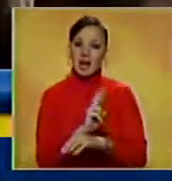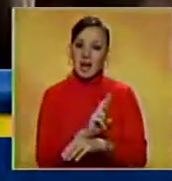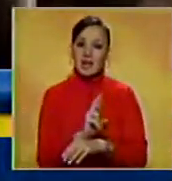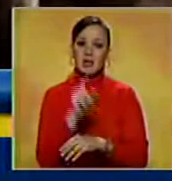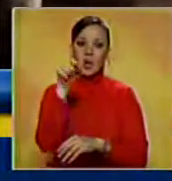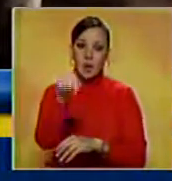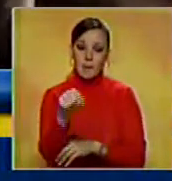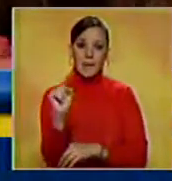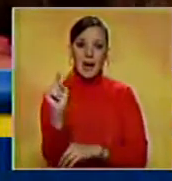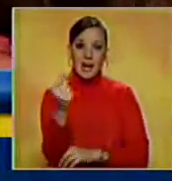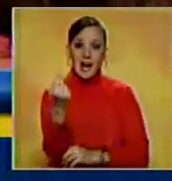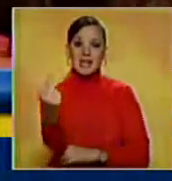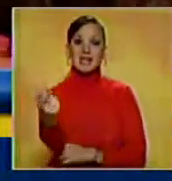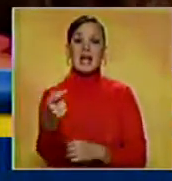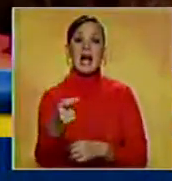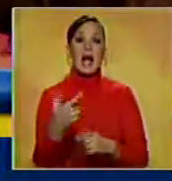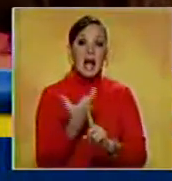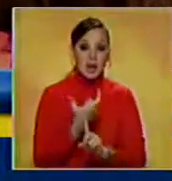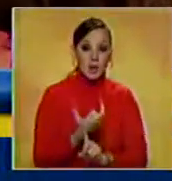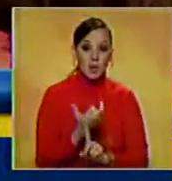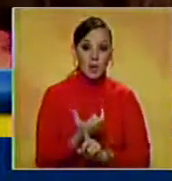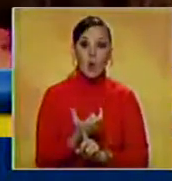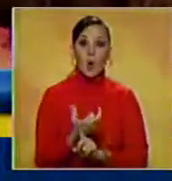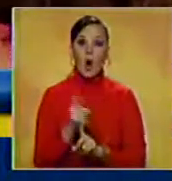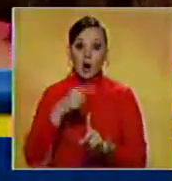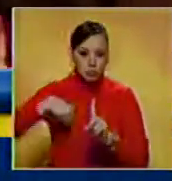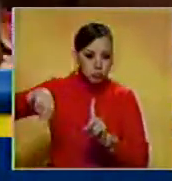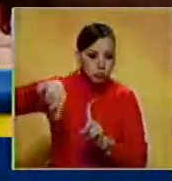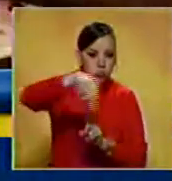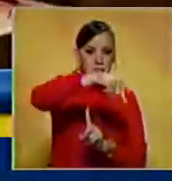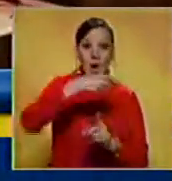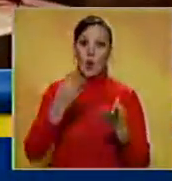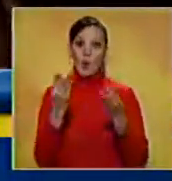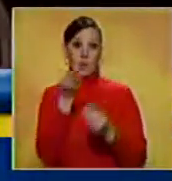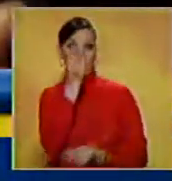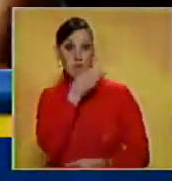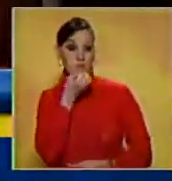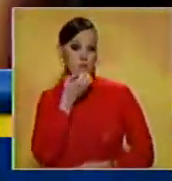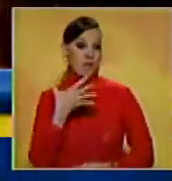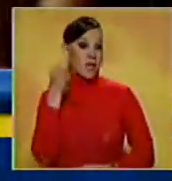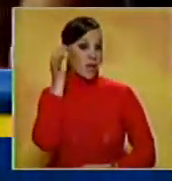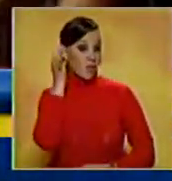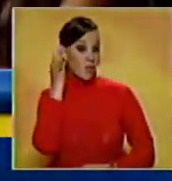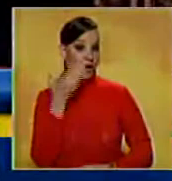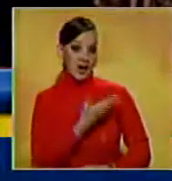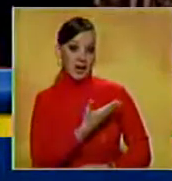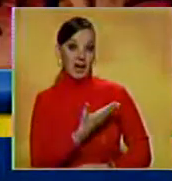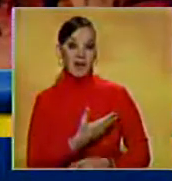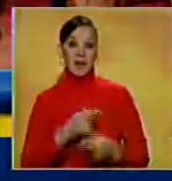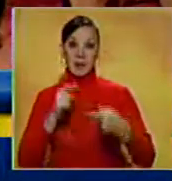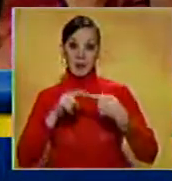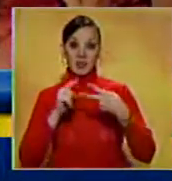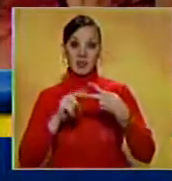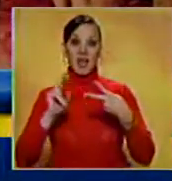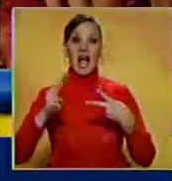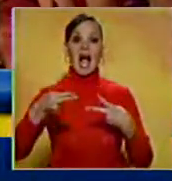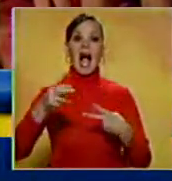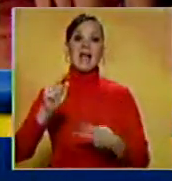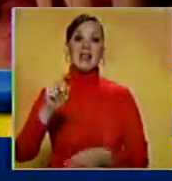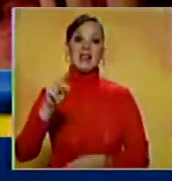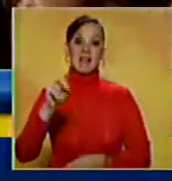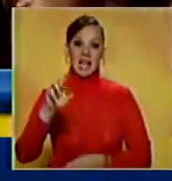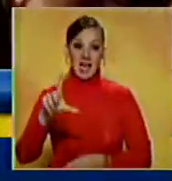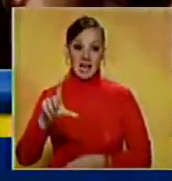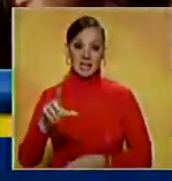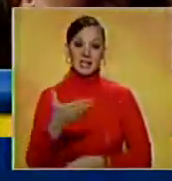este audiovisual, la superbanda de Venezuela se rodeó de hermosas mujeres venezolanas: Norelis Rodríguez, Janelis Quintero,